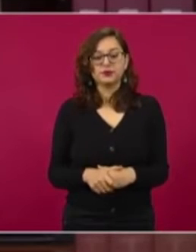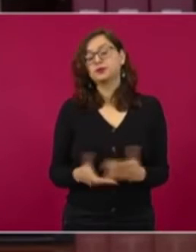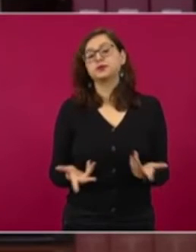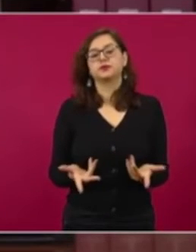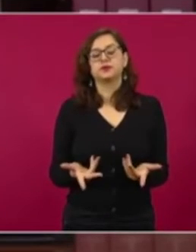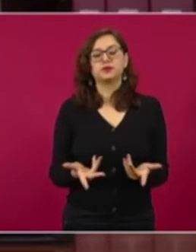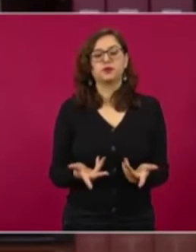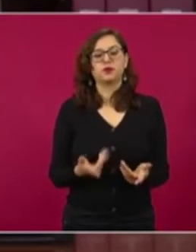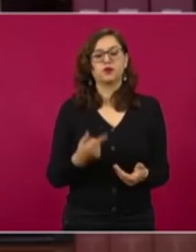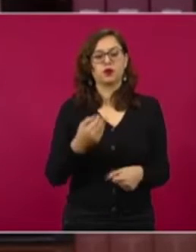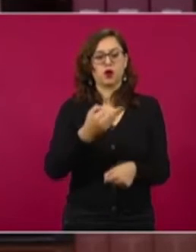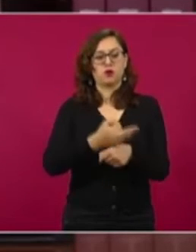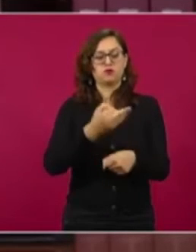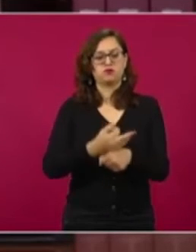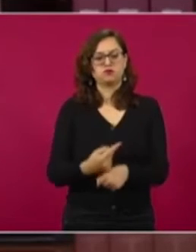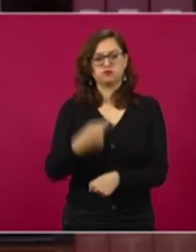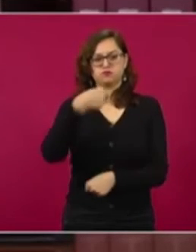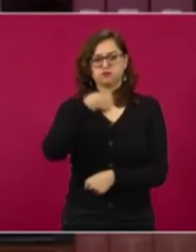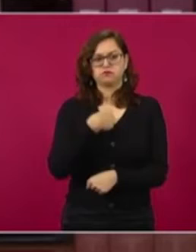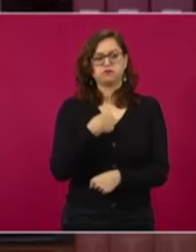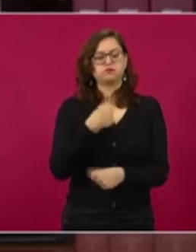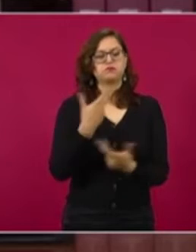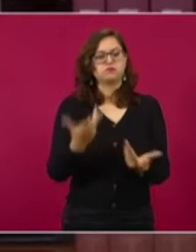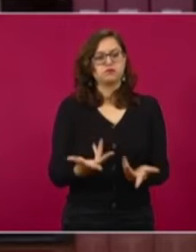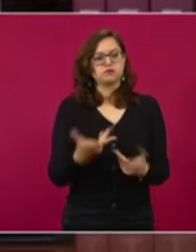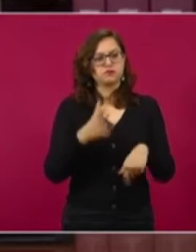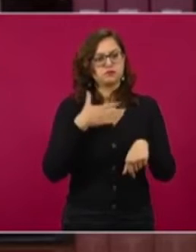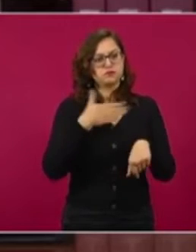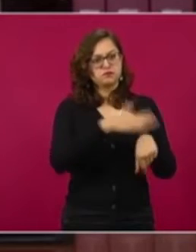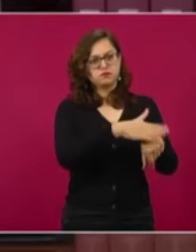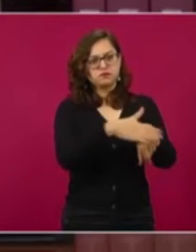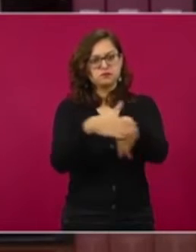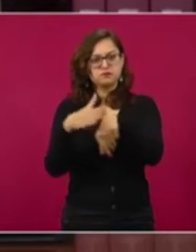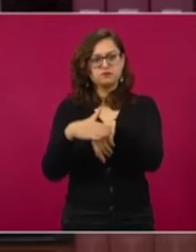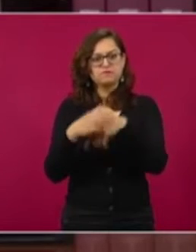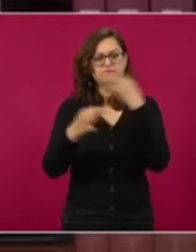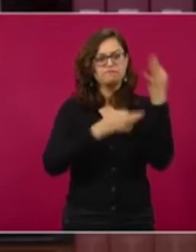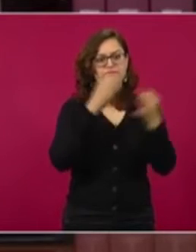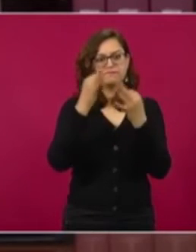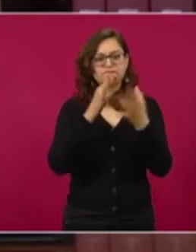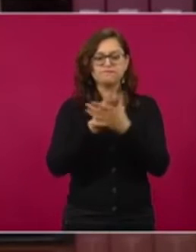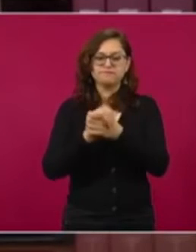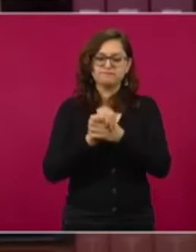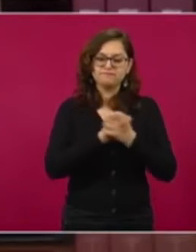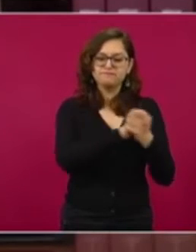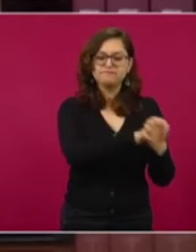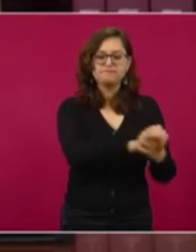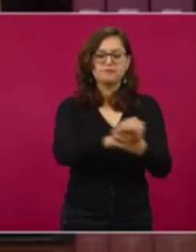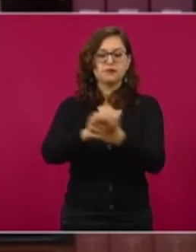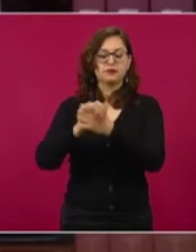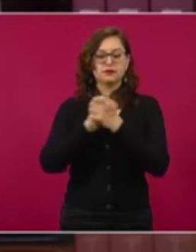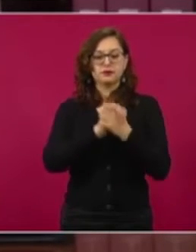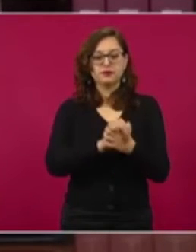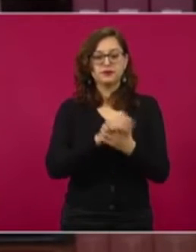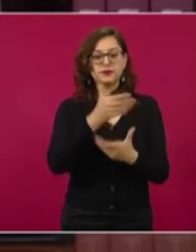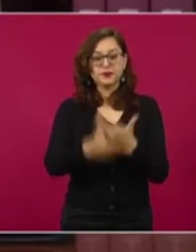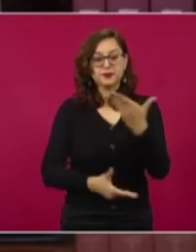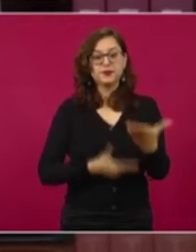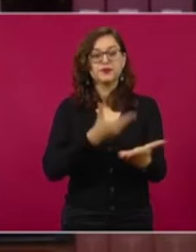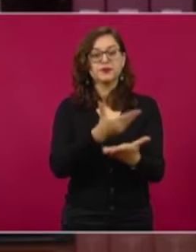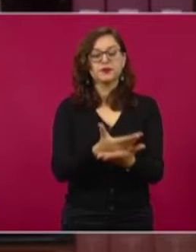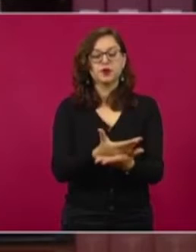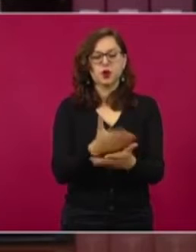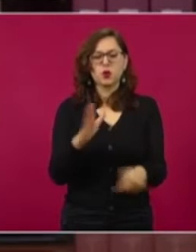motivo de este saludo a ustedes es